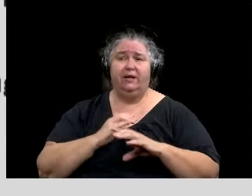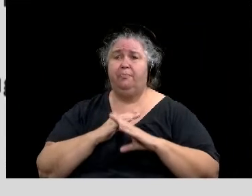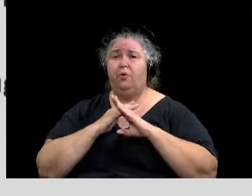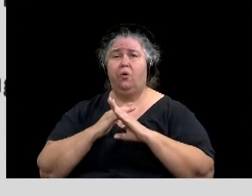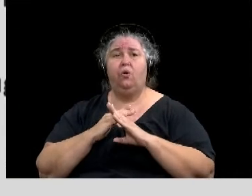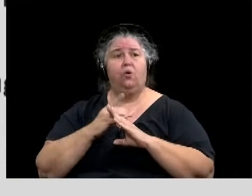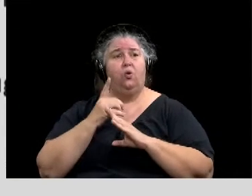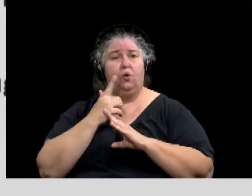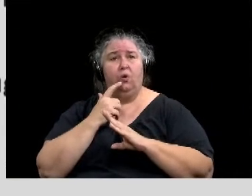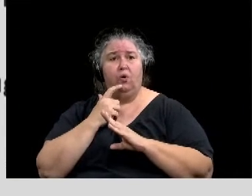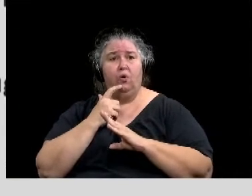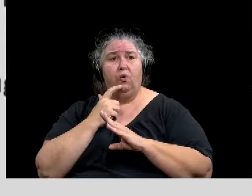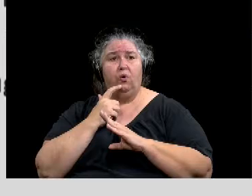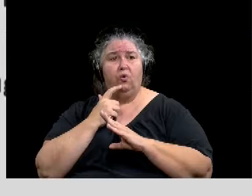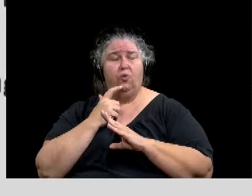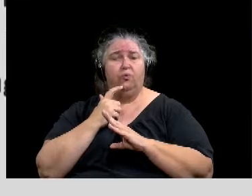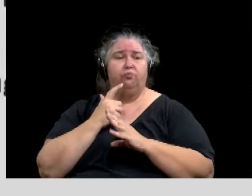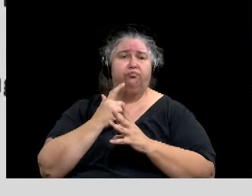después